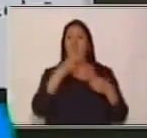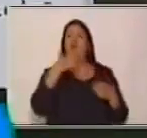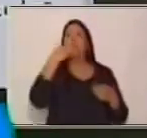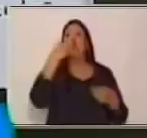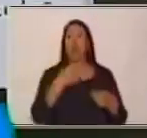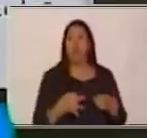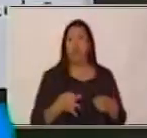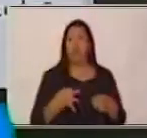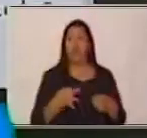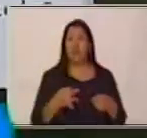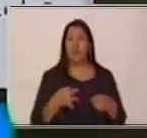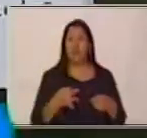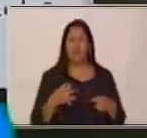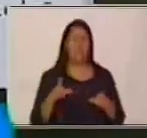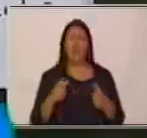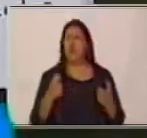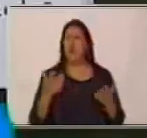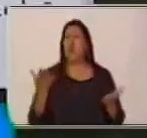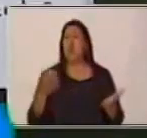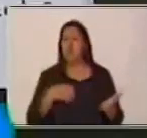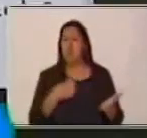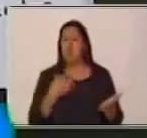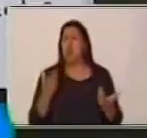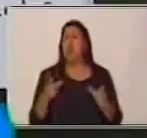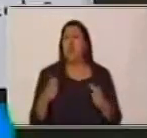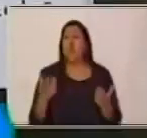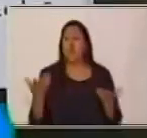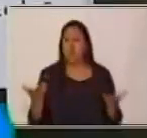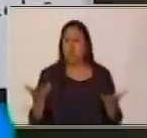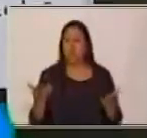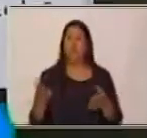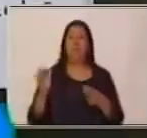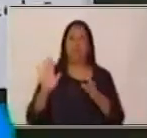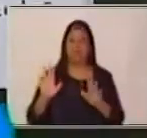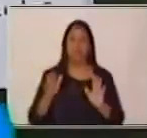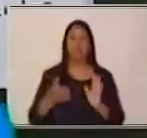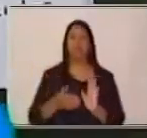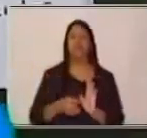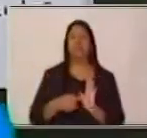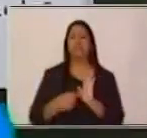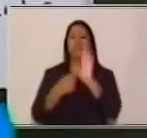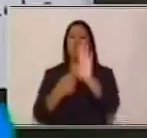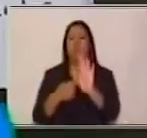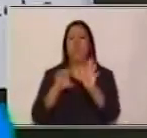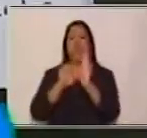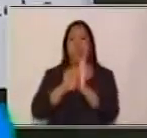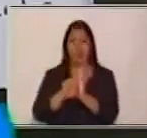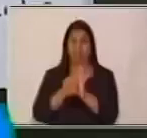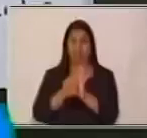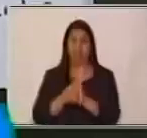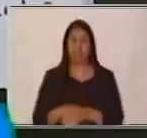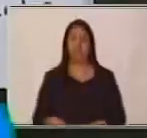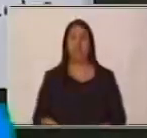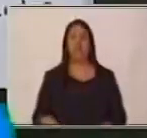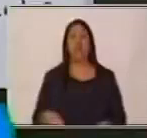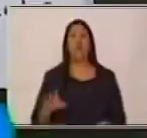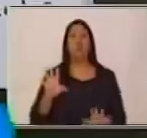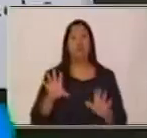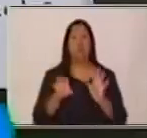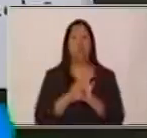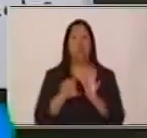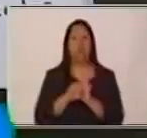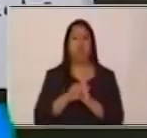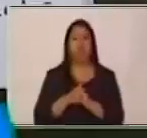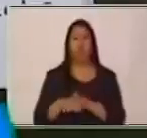eso, profesor? Preguntarás. Ahora vamos a ver unos ejemplos. Vamos a tomar las gotas o la brisa,